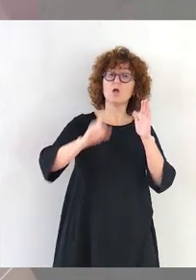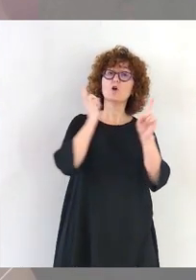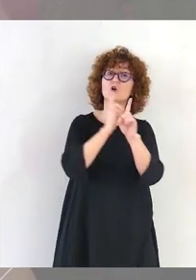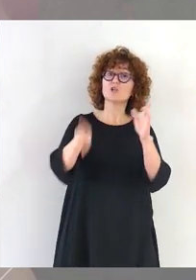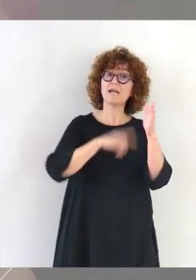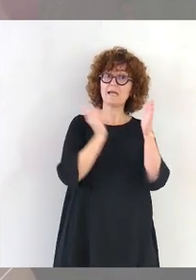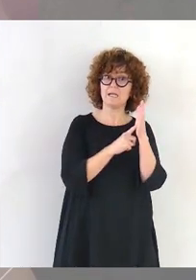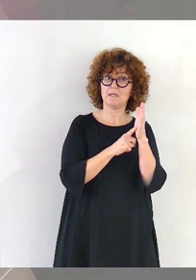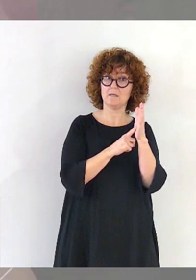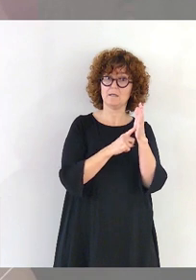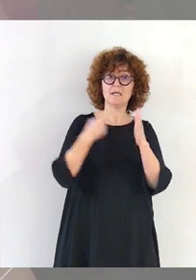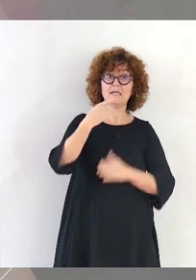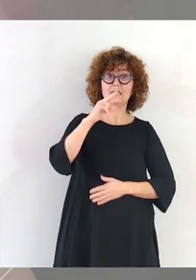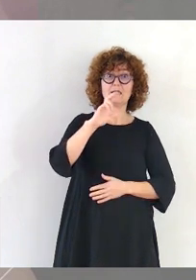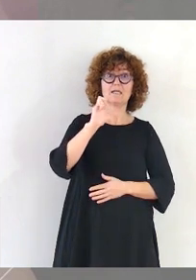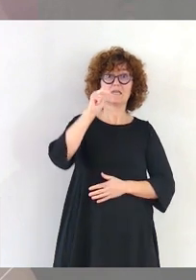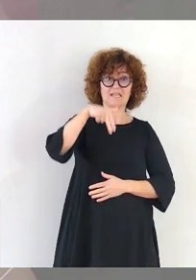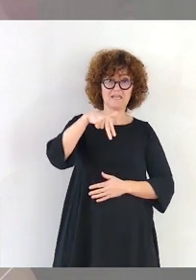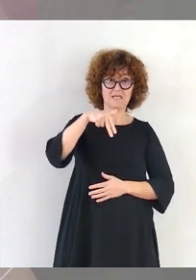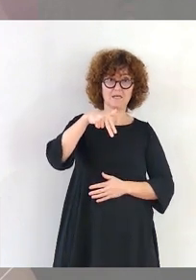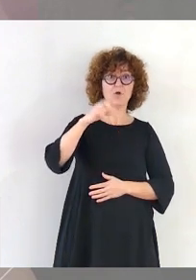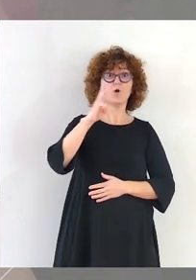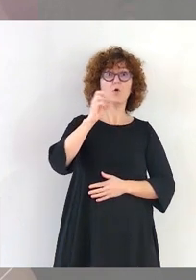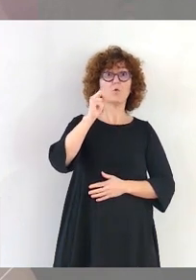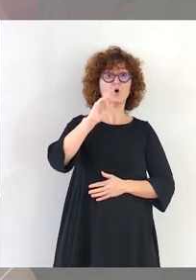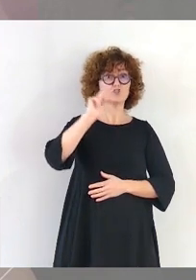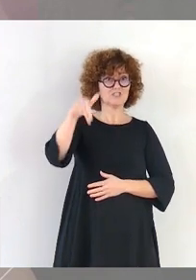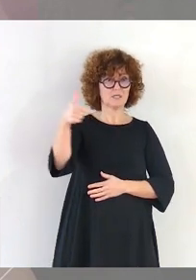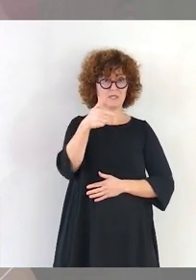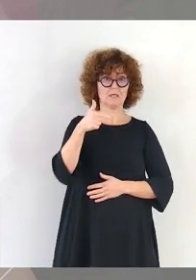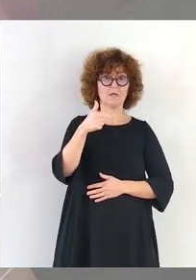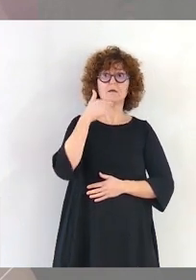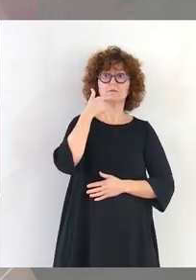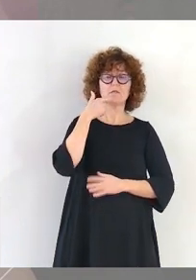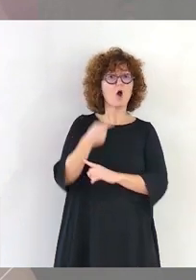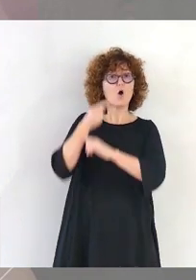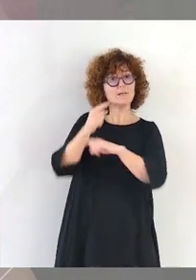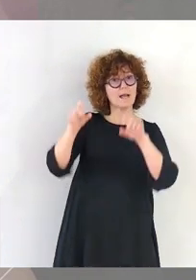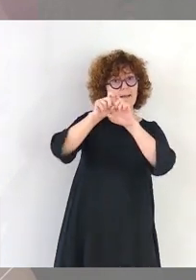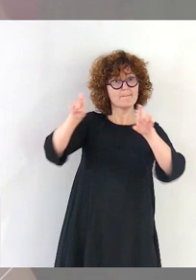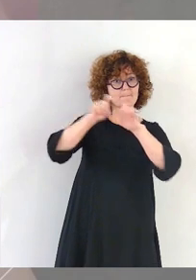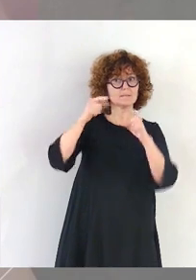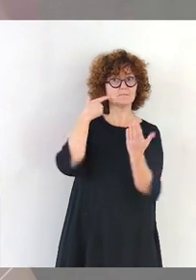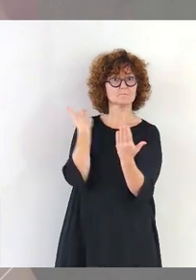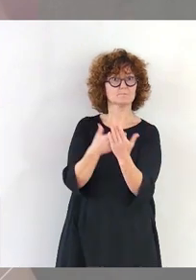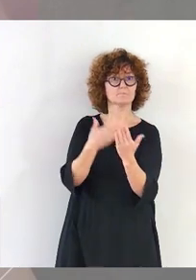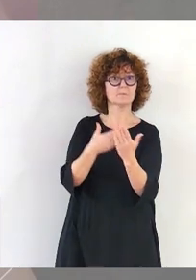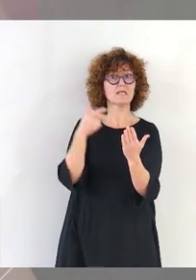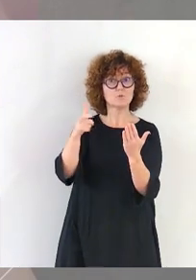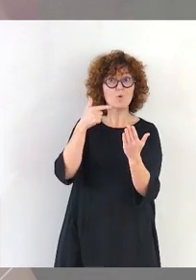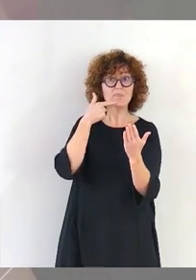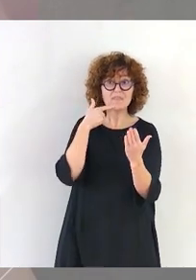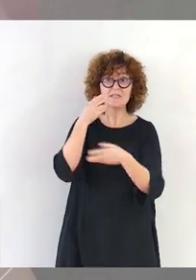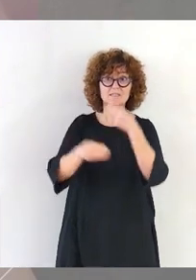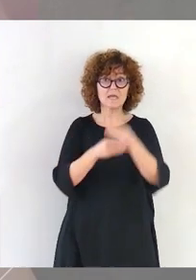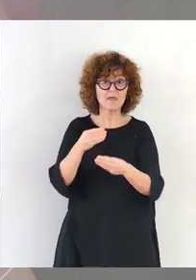o sea Green washing ahora mismo esa palabra da título a una directiva europea que obliga a las empresas a demostrar que lo que dicen que hacen en